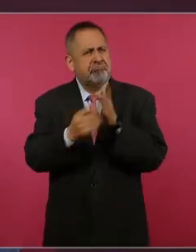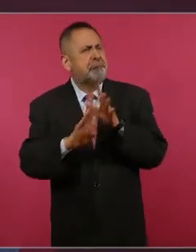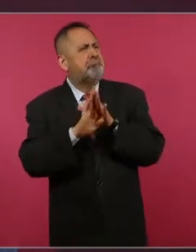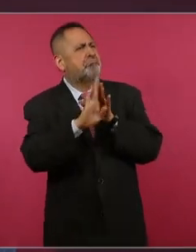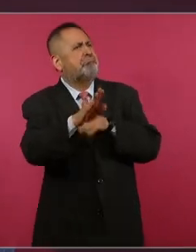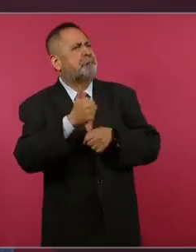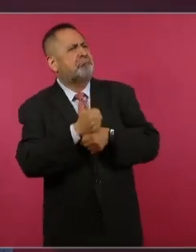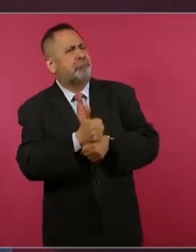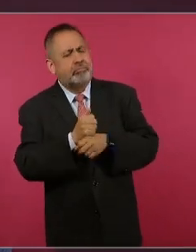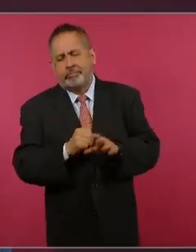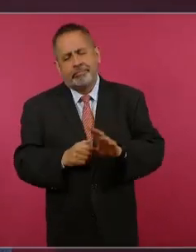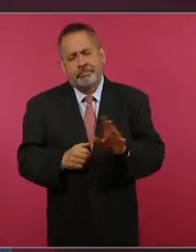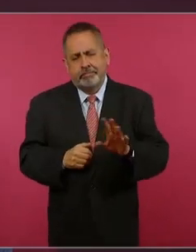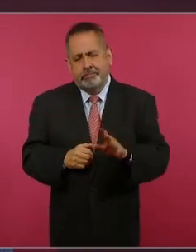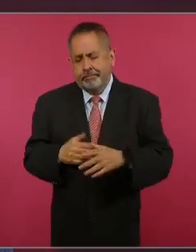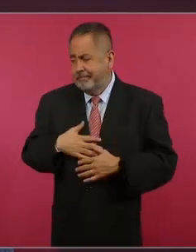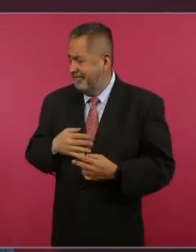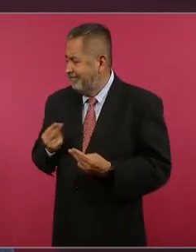necesidad.